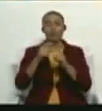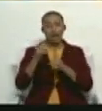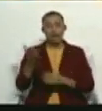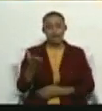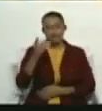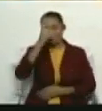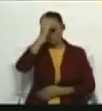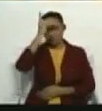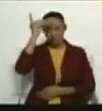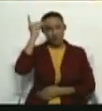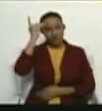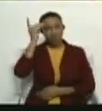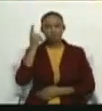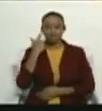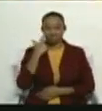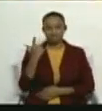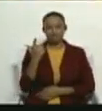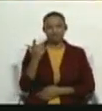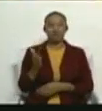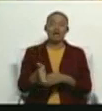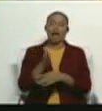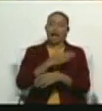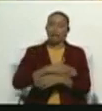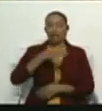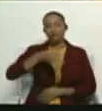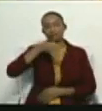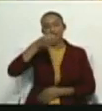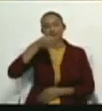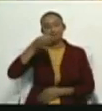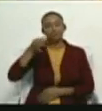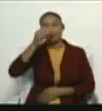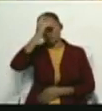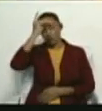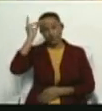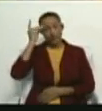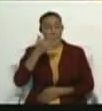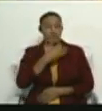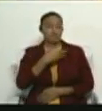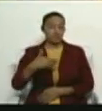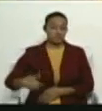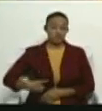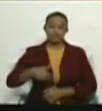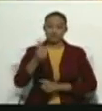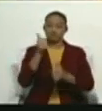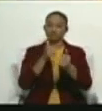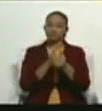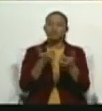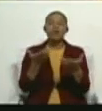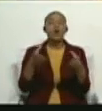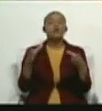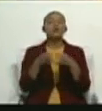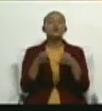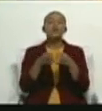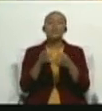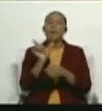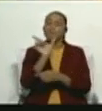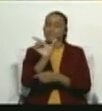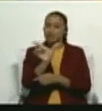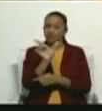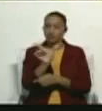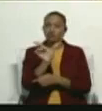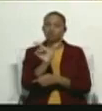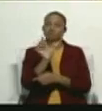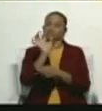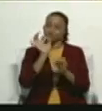Bien, escuchábamos palabras de Diosdado Cabello, vicepresidente del Partido Socialista Unido de Venezuela, quien destacó